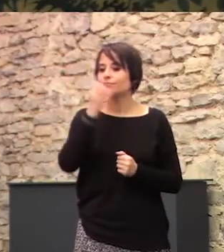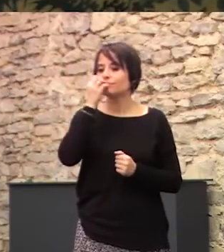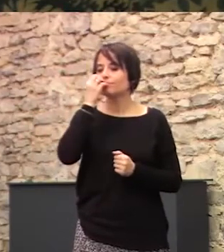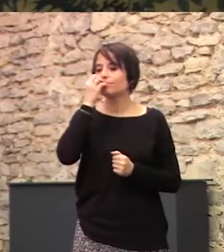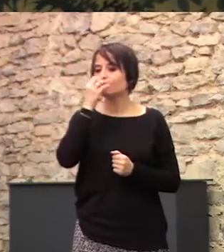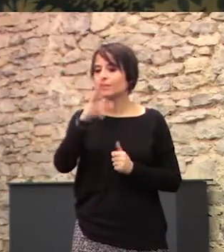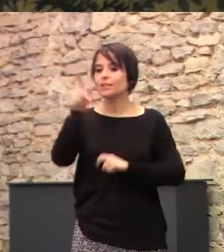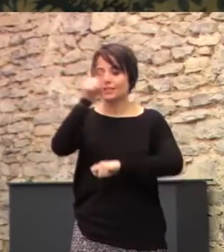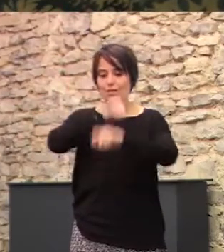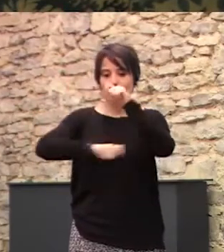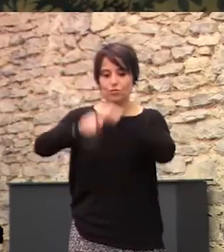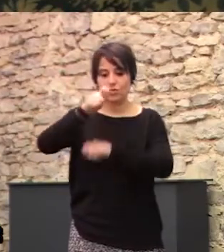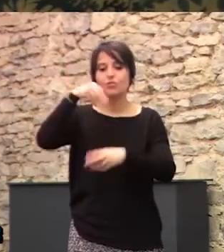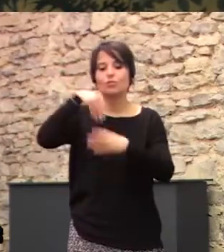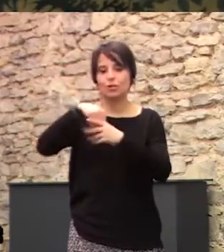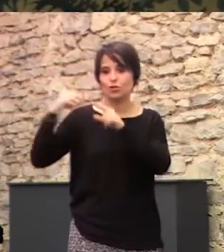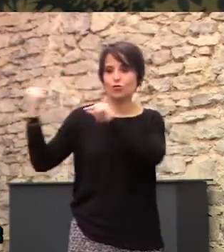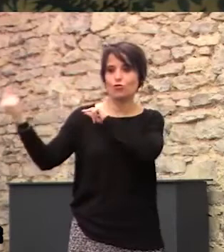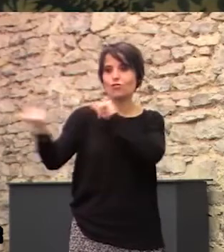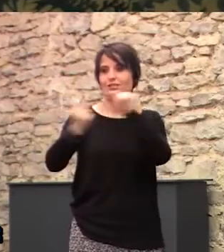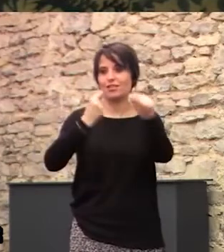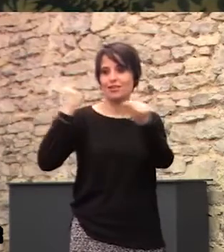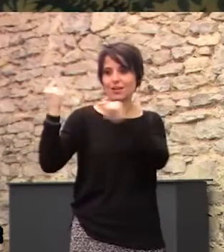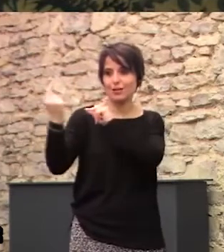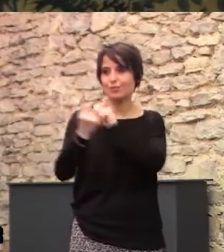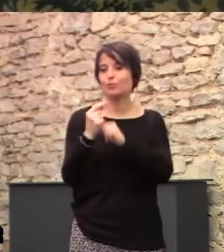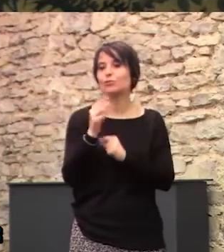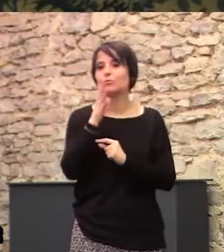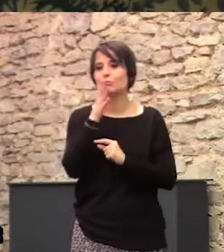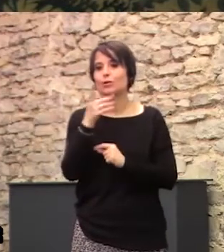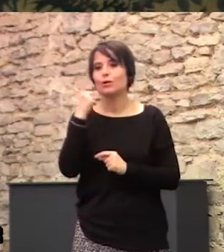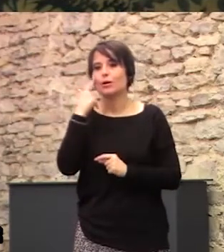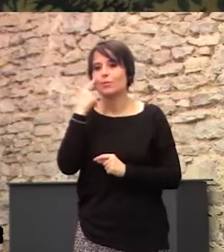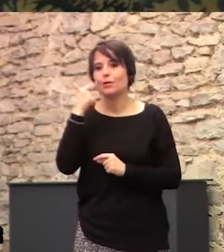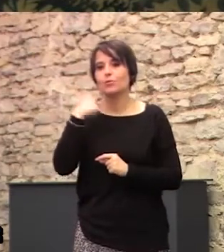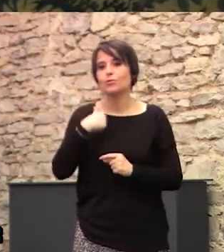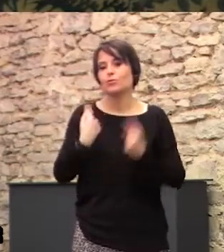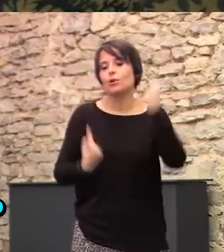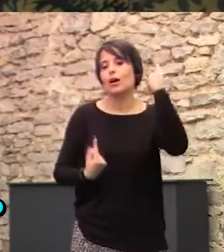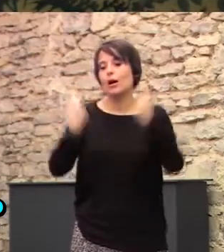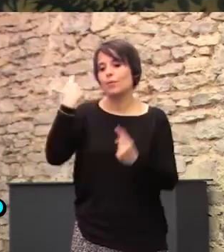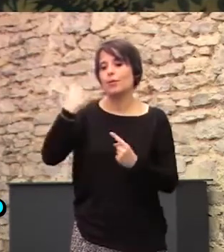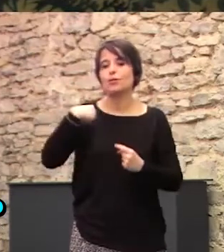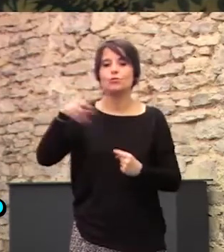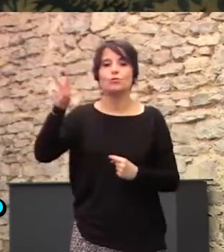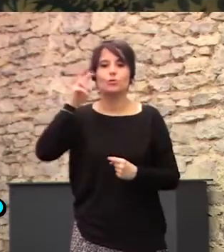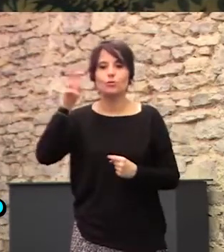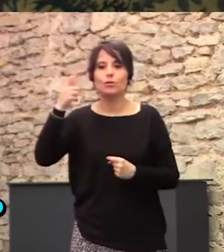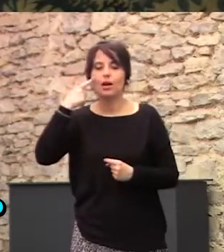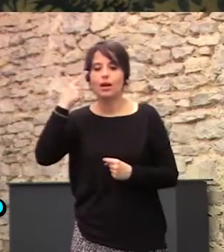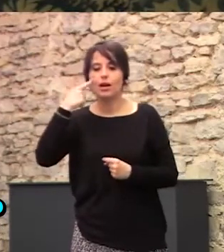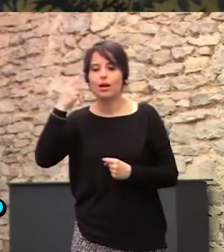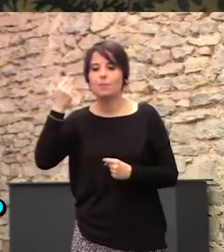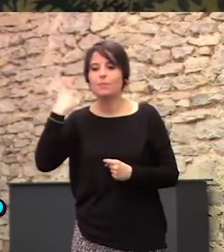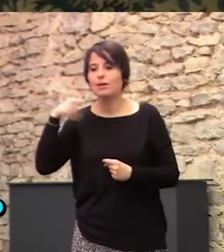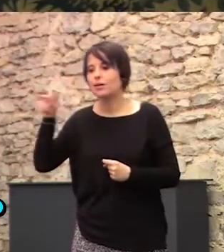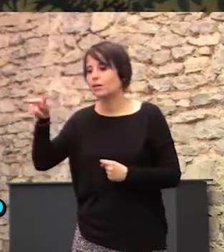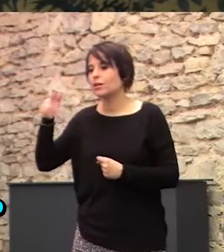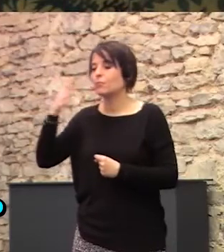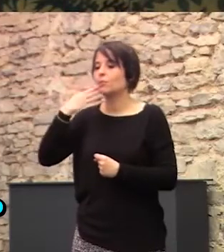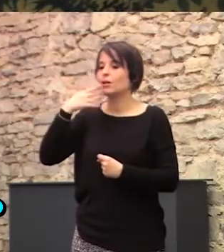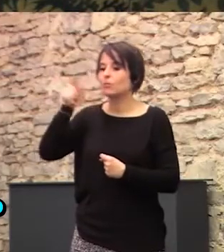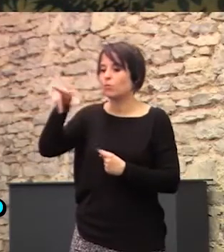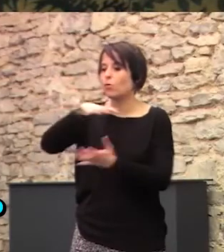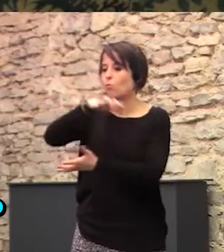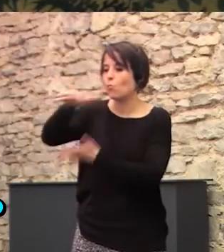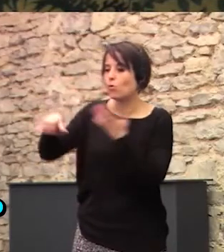asociación efectivamente tenemos diálogos porque, bueno, yo algunas veces he oído, oye, Mohamed, ¿en qué líos ha metido